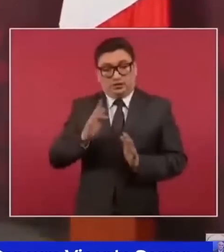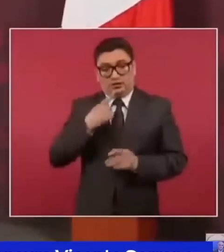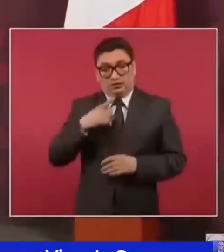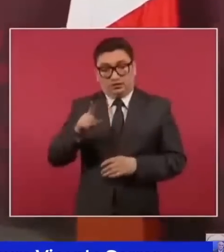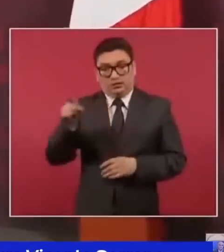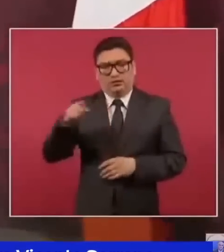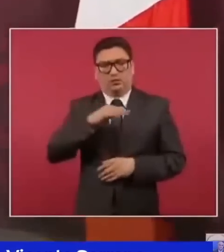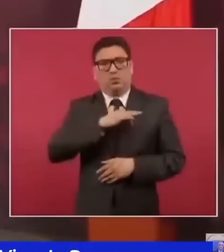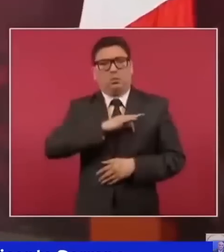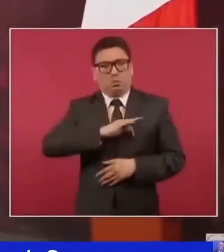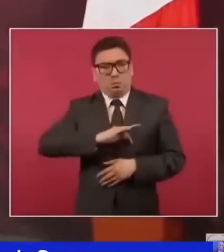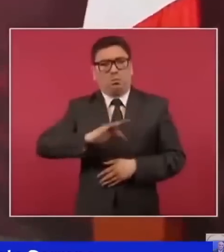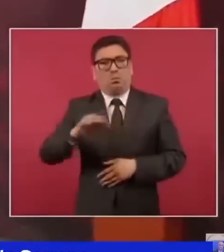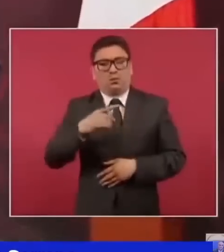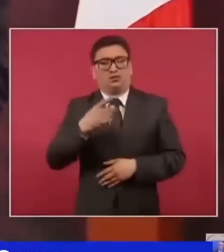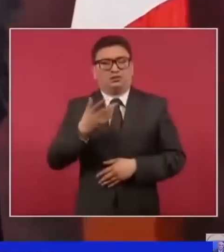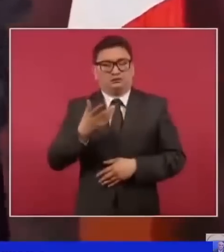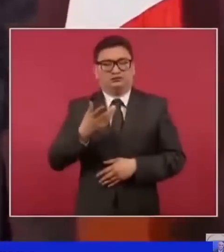acudir a mecanismos